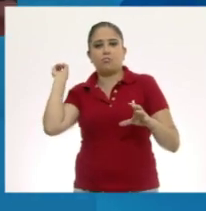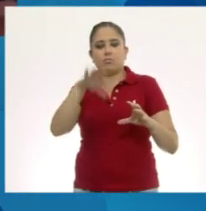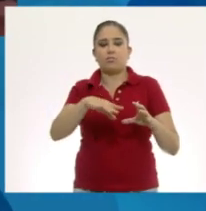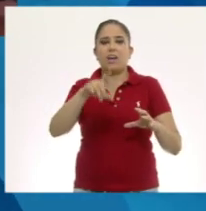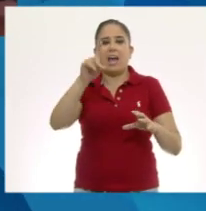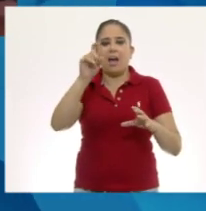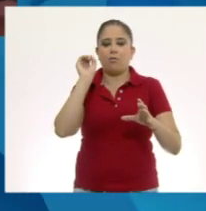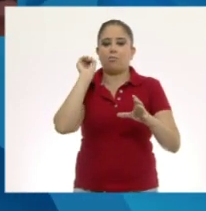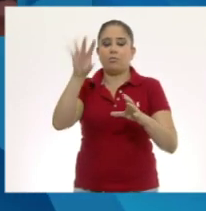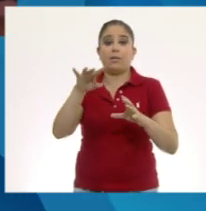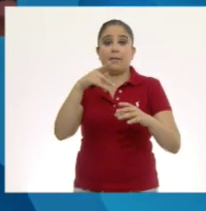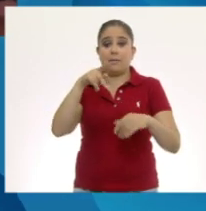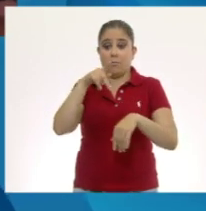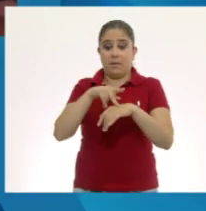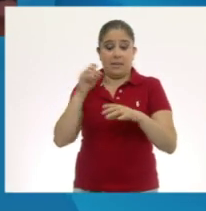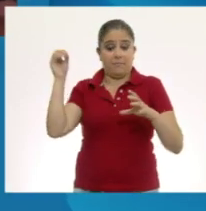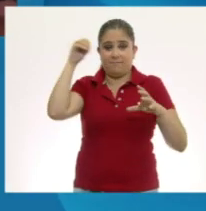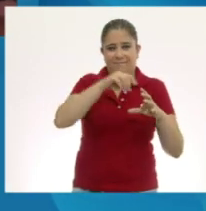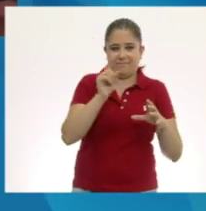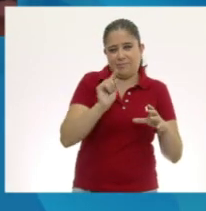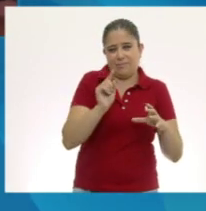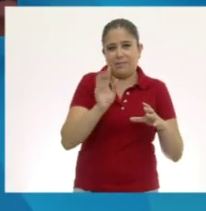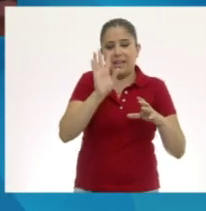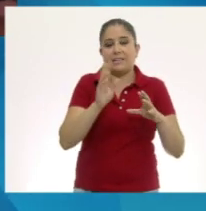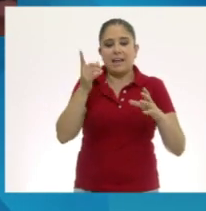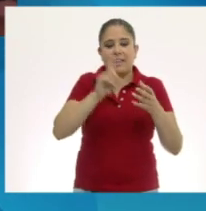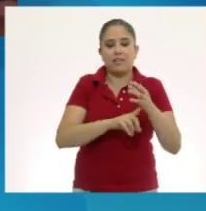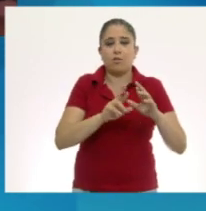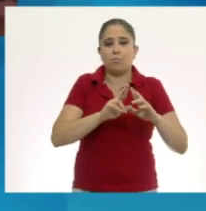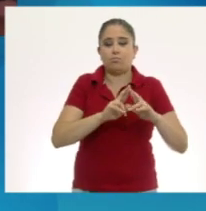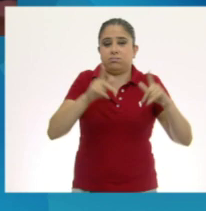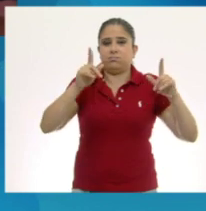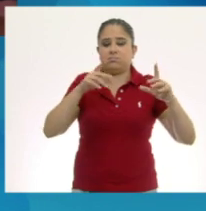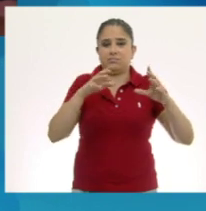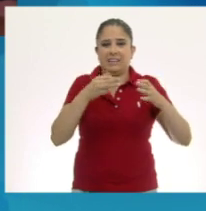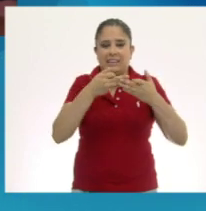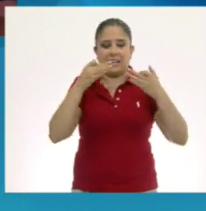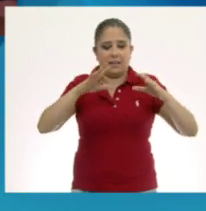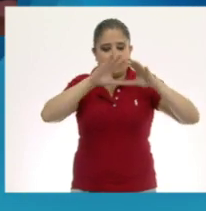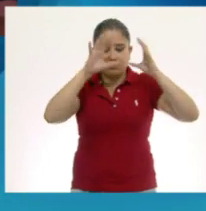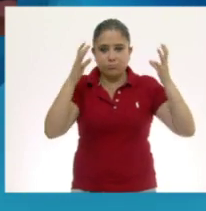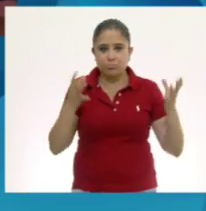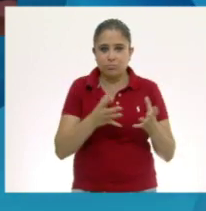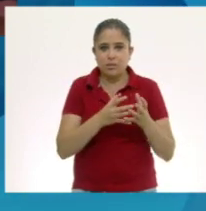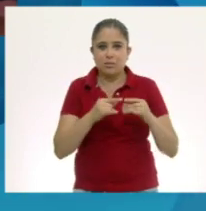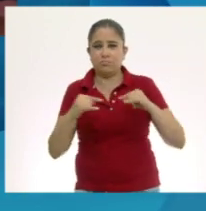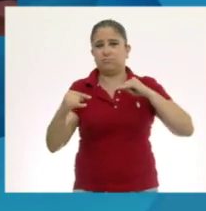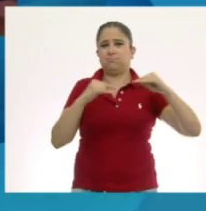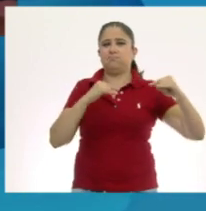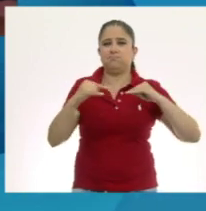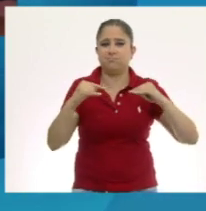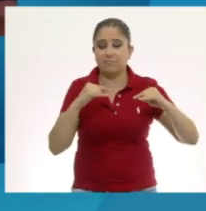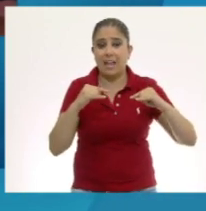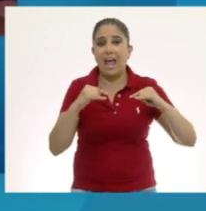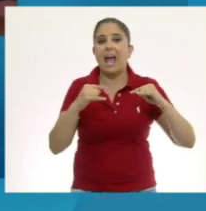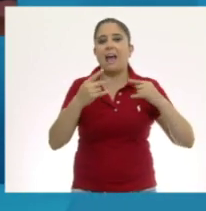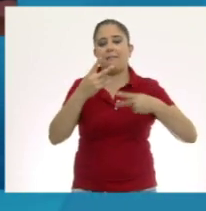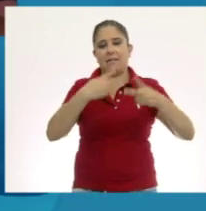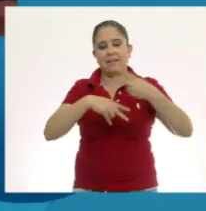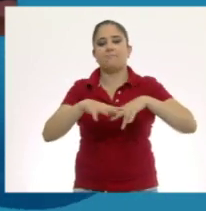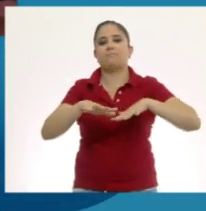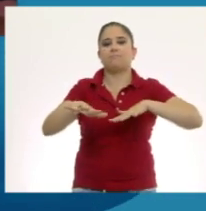En este caso no es una piedra que cae, es una ruptura del material que igualmente va a generar